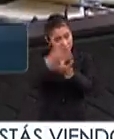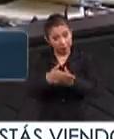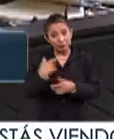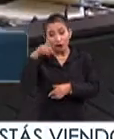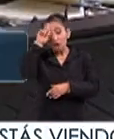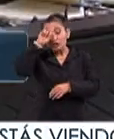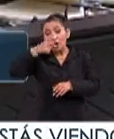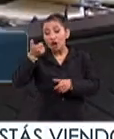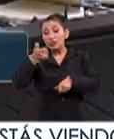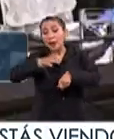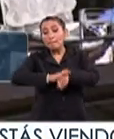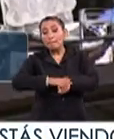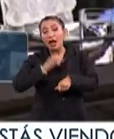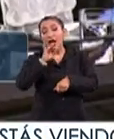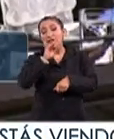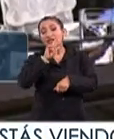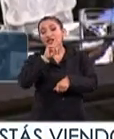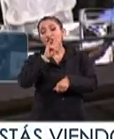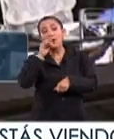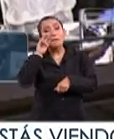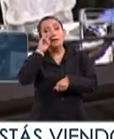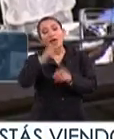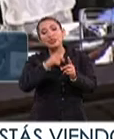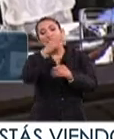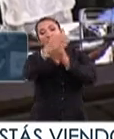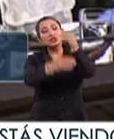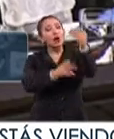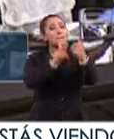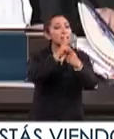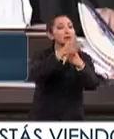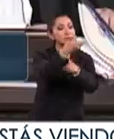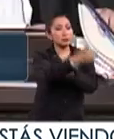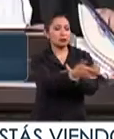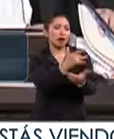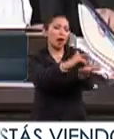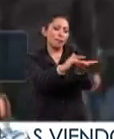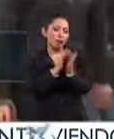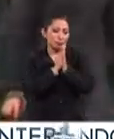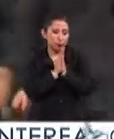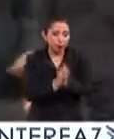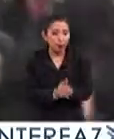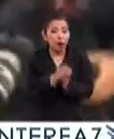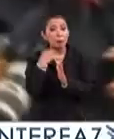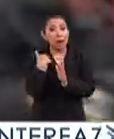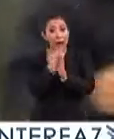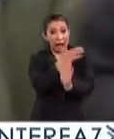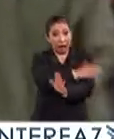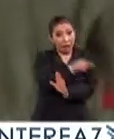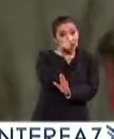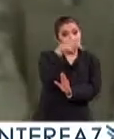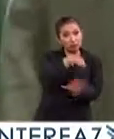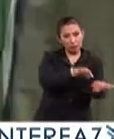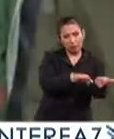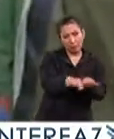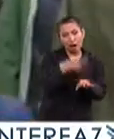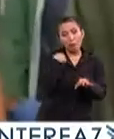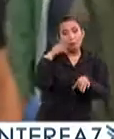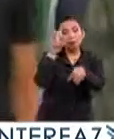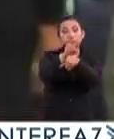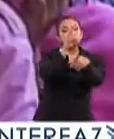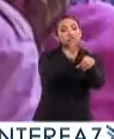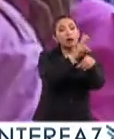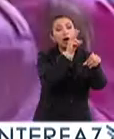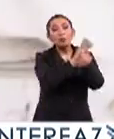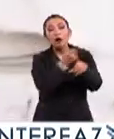de Administración Fiduciaria revisa el desarrollo de los países que solicitan su apoyo, aunque originalmente su función era supervisar